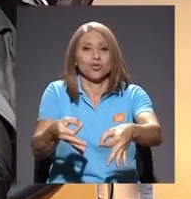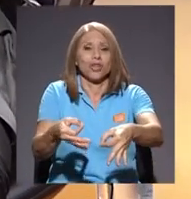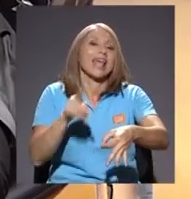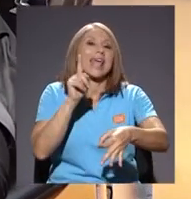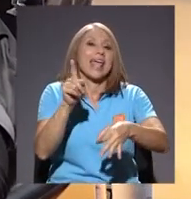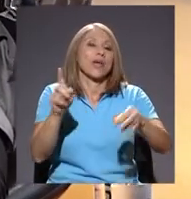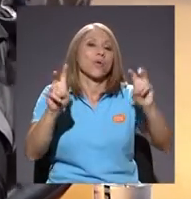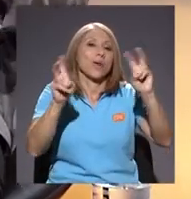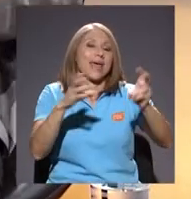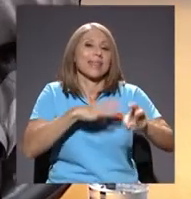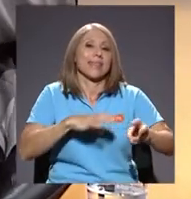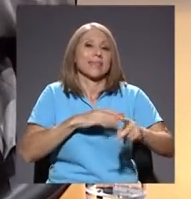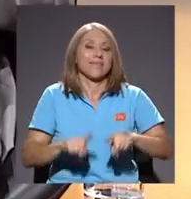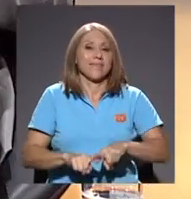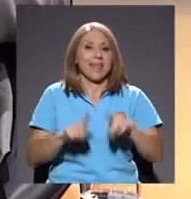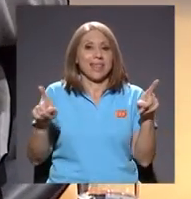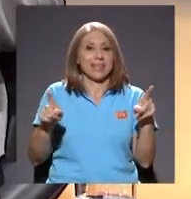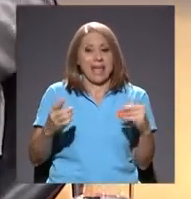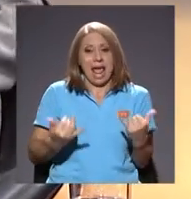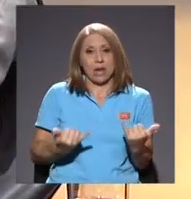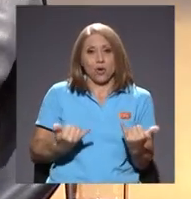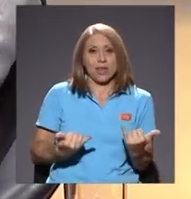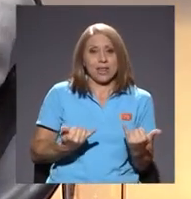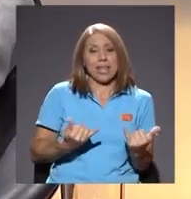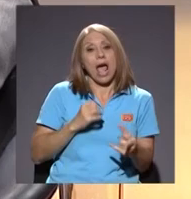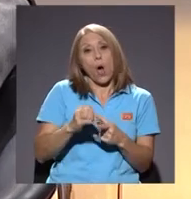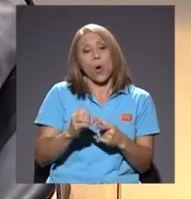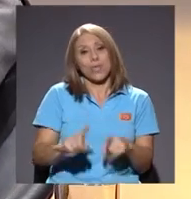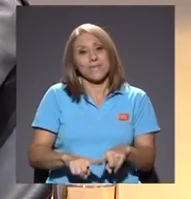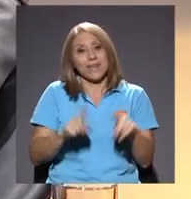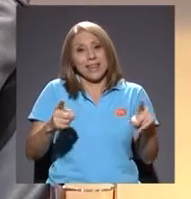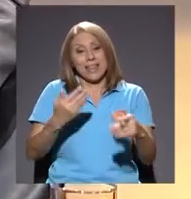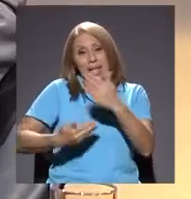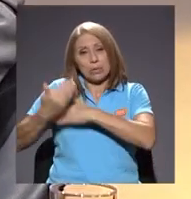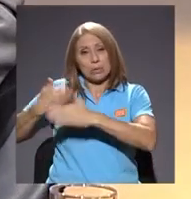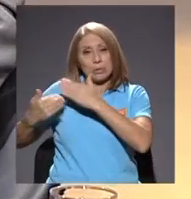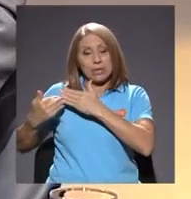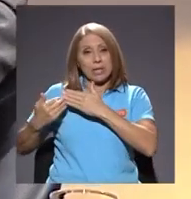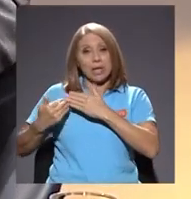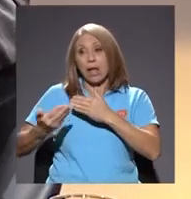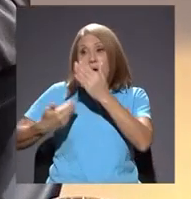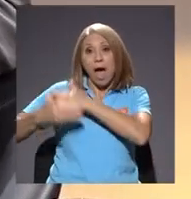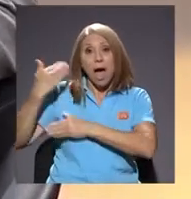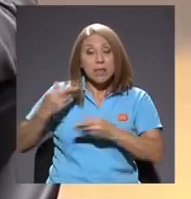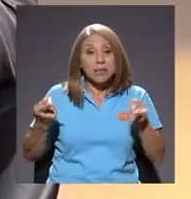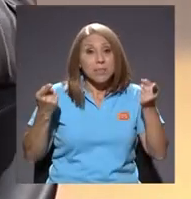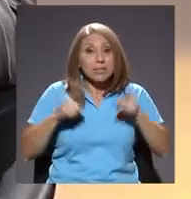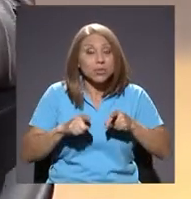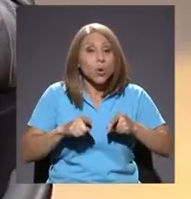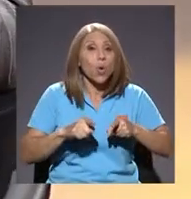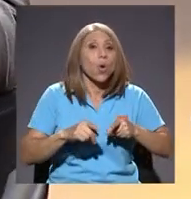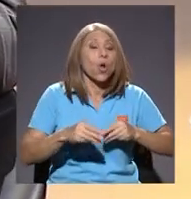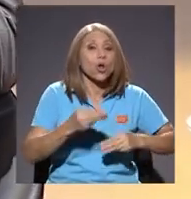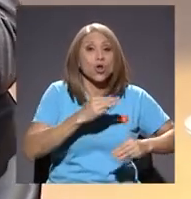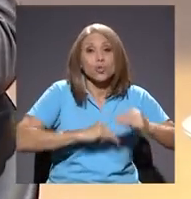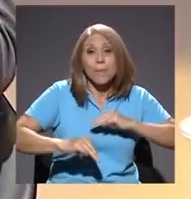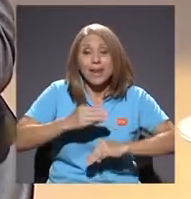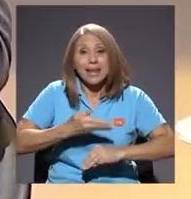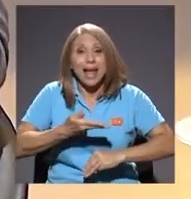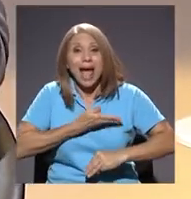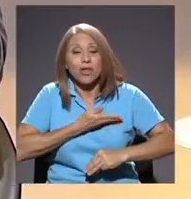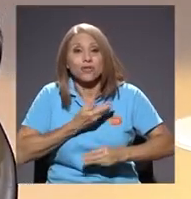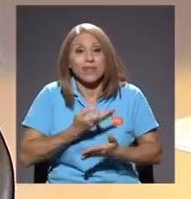en la que enfrentó el año pasado después de la parálisis que se dio en los mercados financieros y si estamos hablando de mi finca este